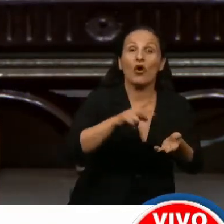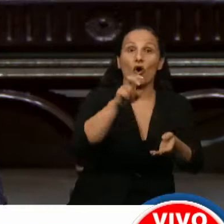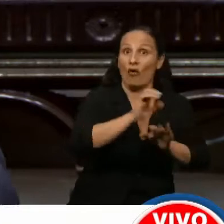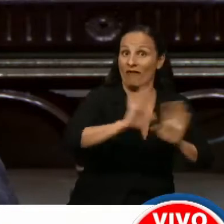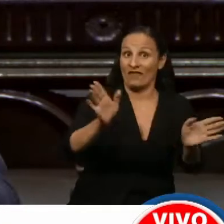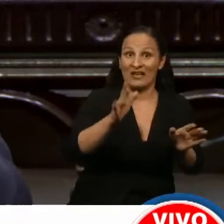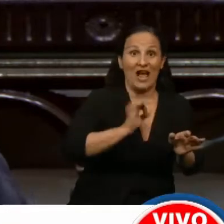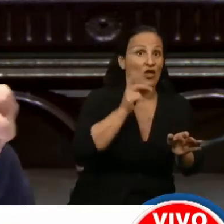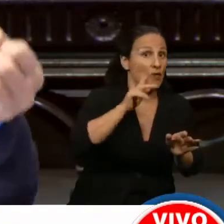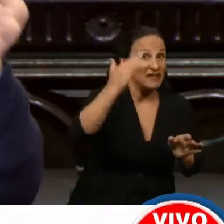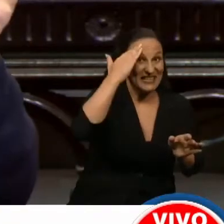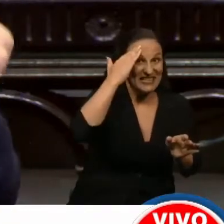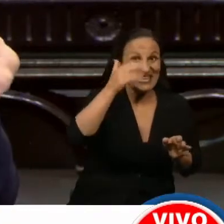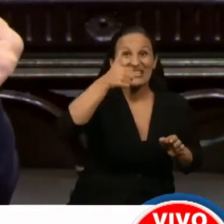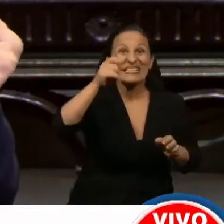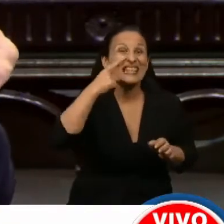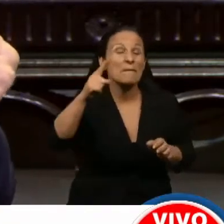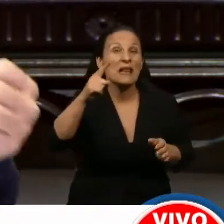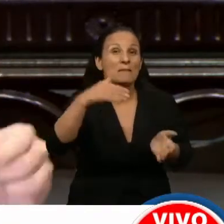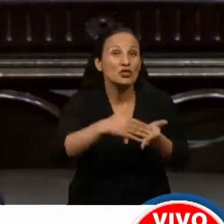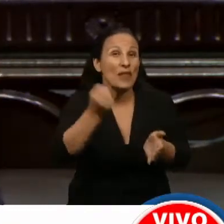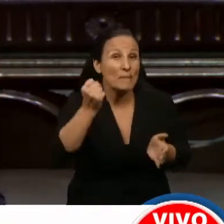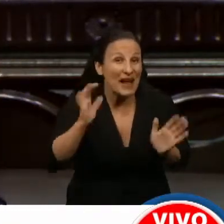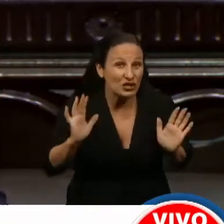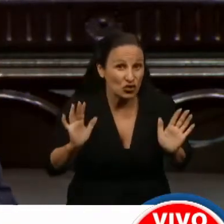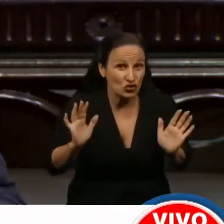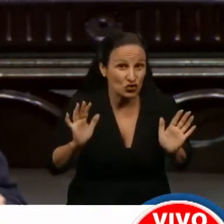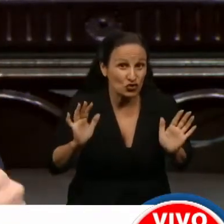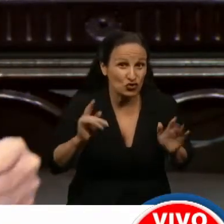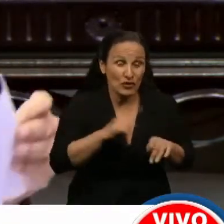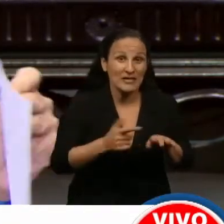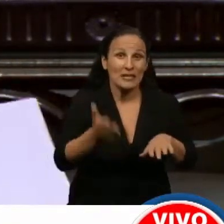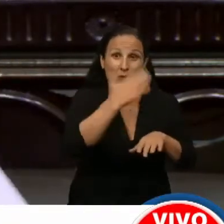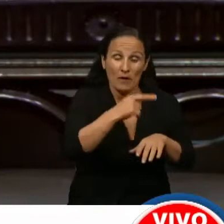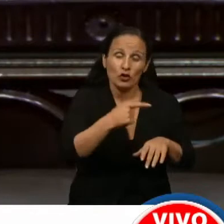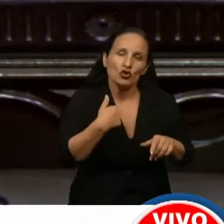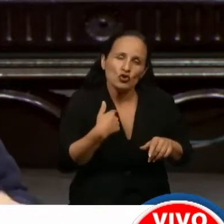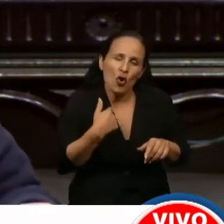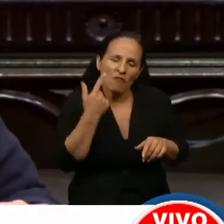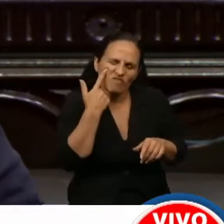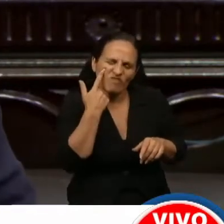2015 era retirar 60.000 millones de pesos. Entonces me tomé el trabajo de ver